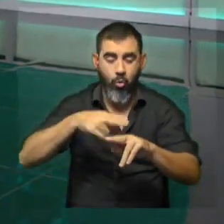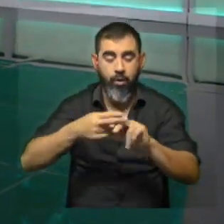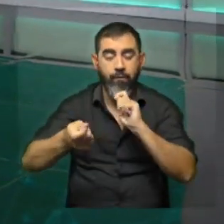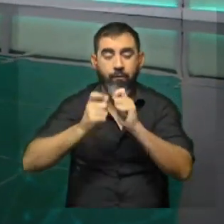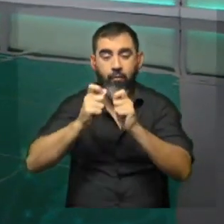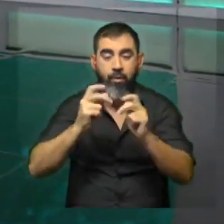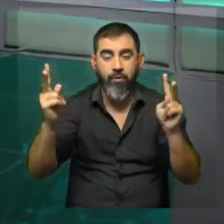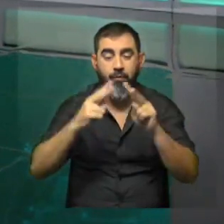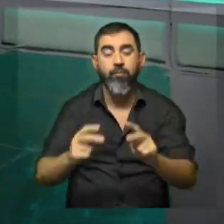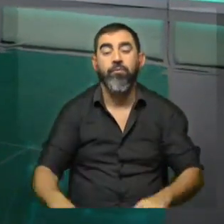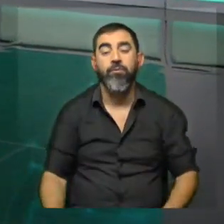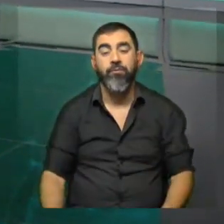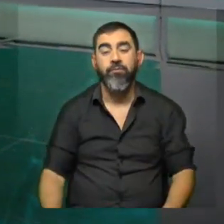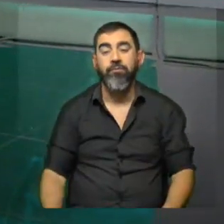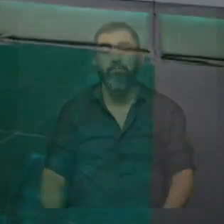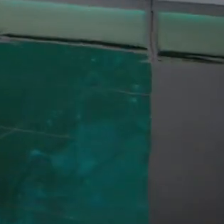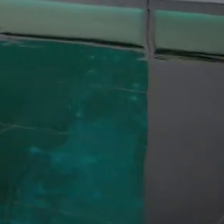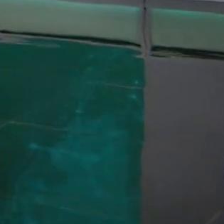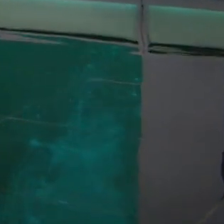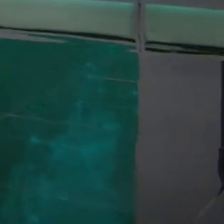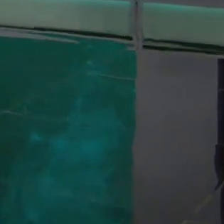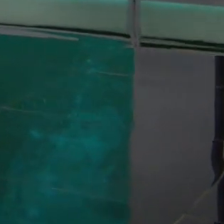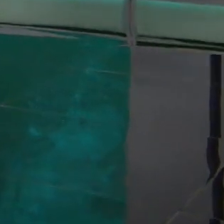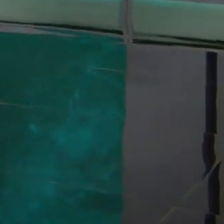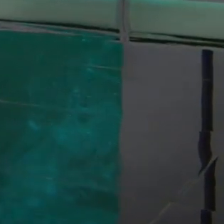con las primeras noticias de tv ciudad hace muy bien